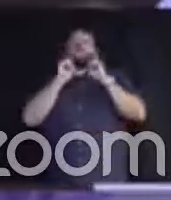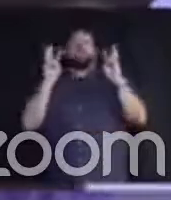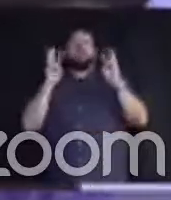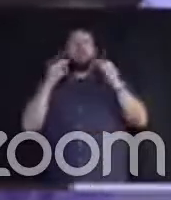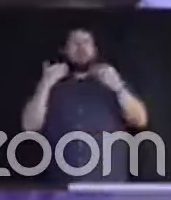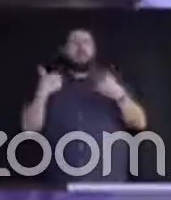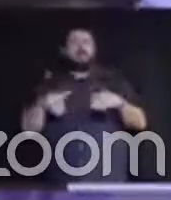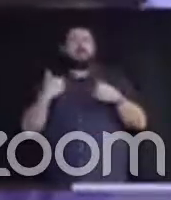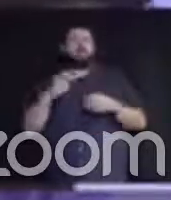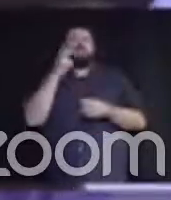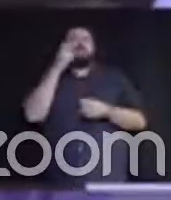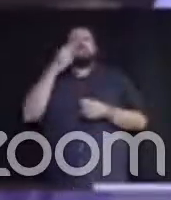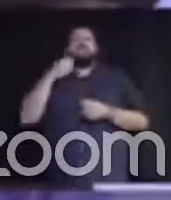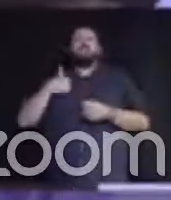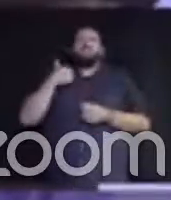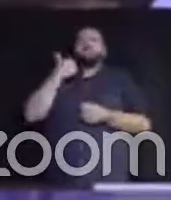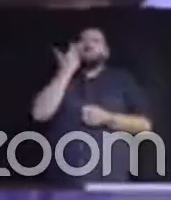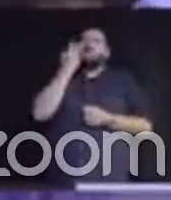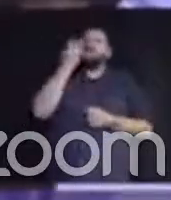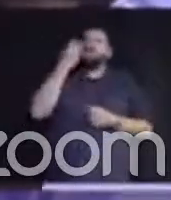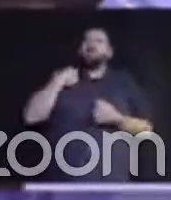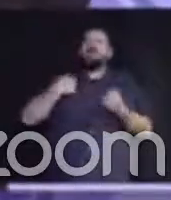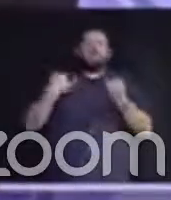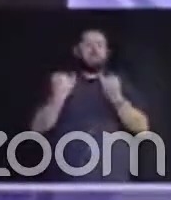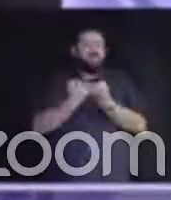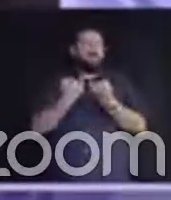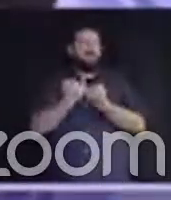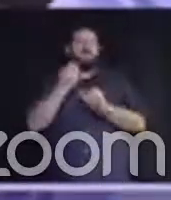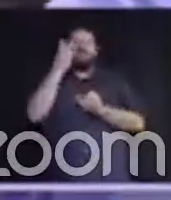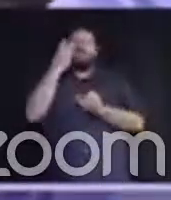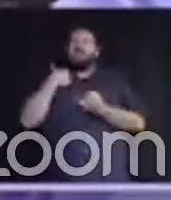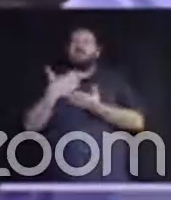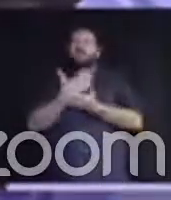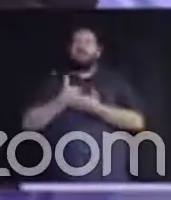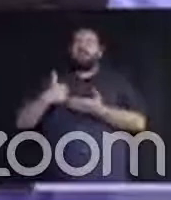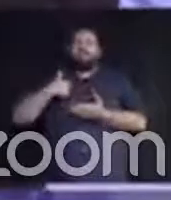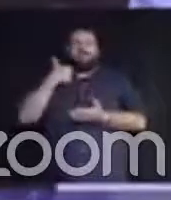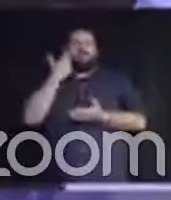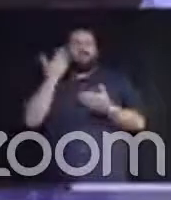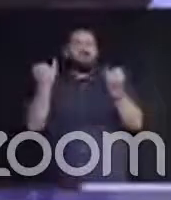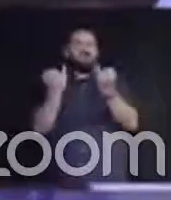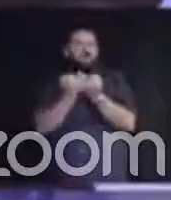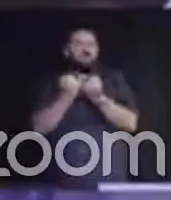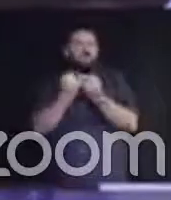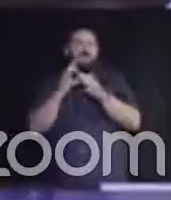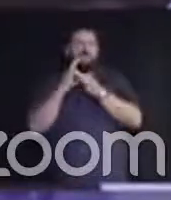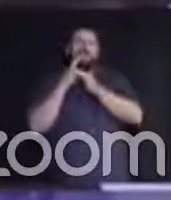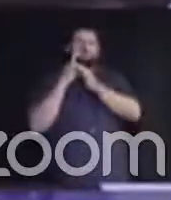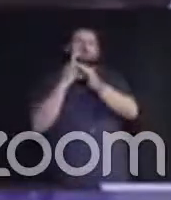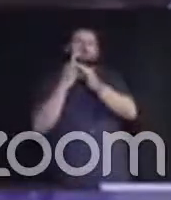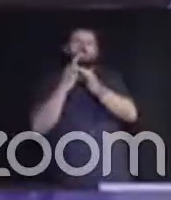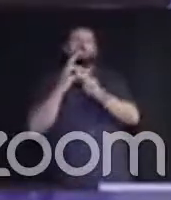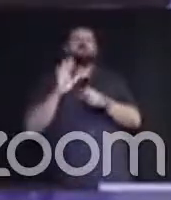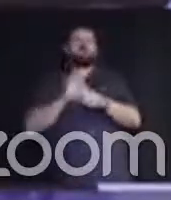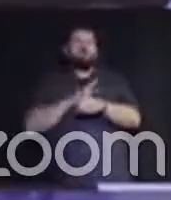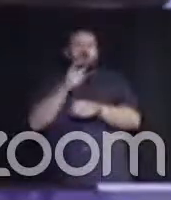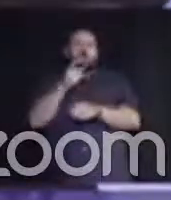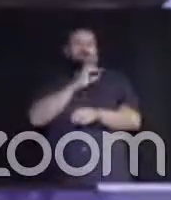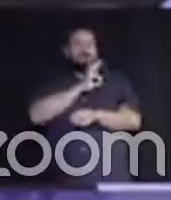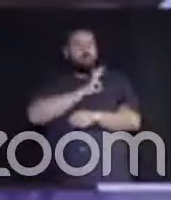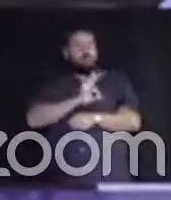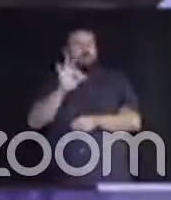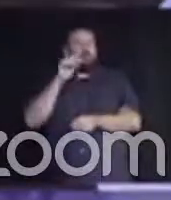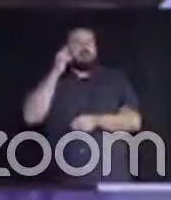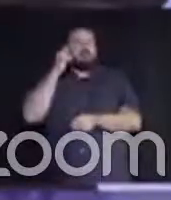evento y digan: yo quiero estar allá arriba ganándome esa cantidad anual. Pónganse, visualícense